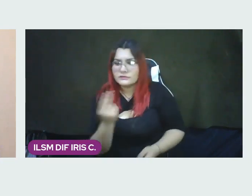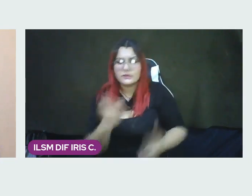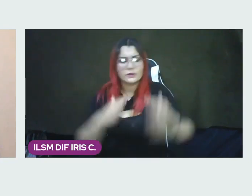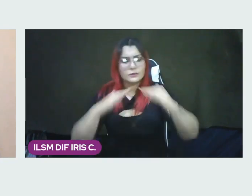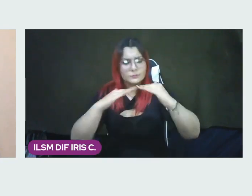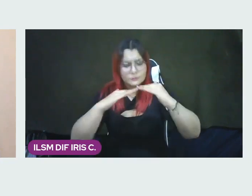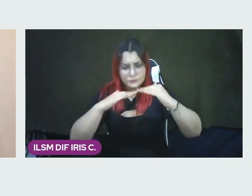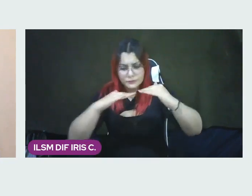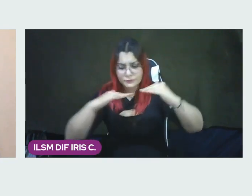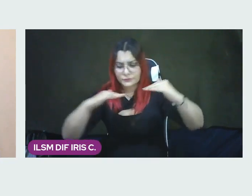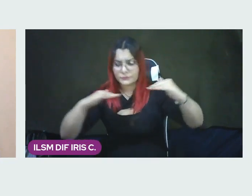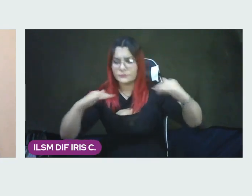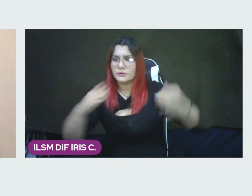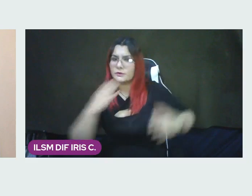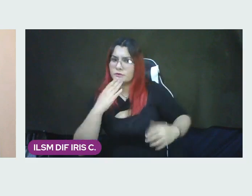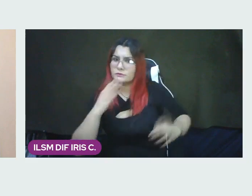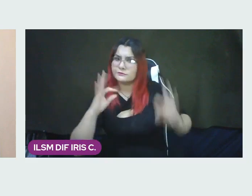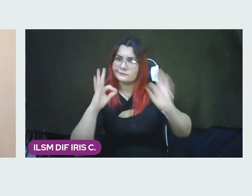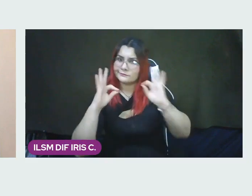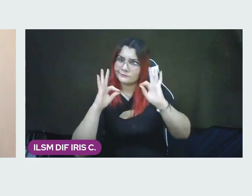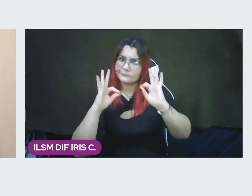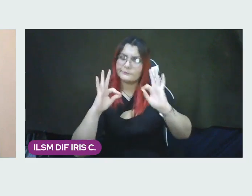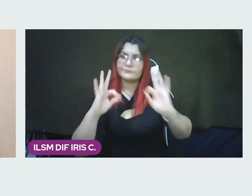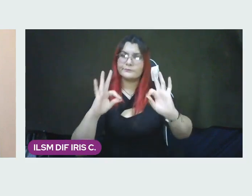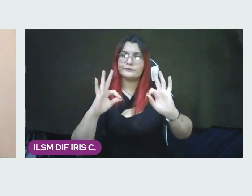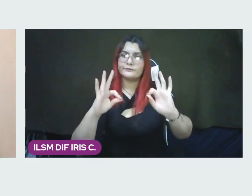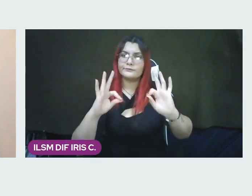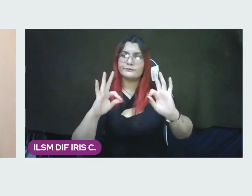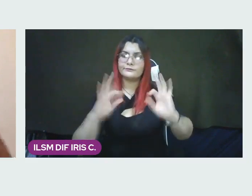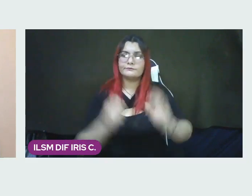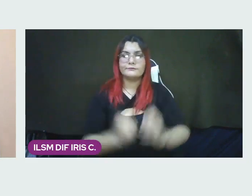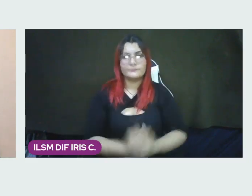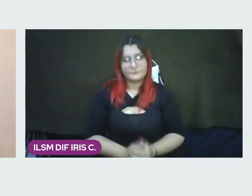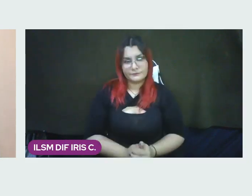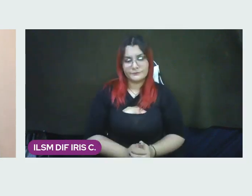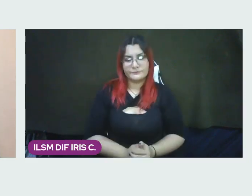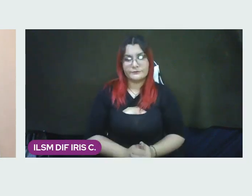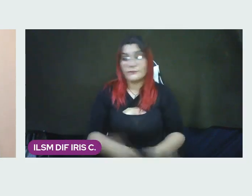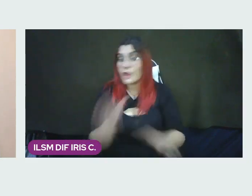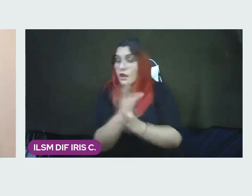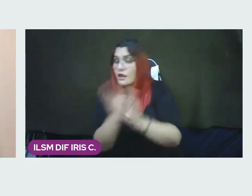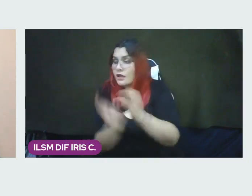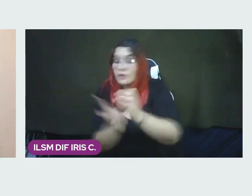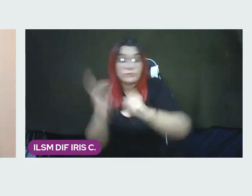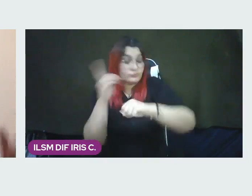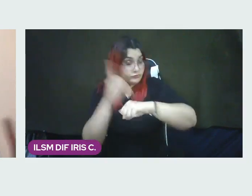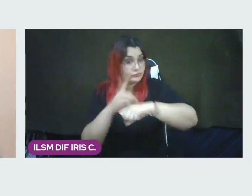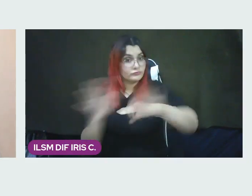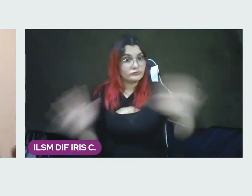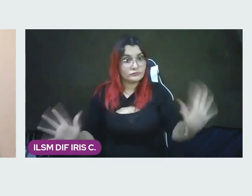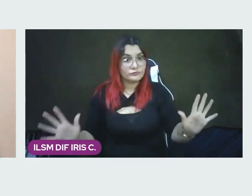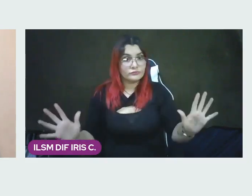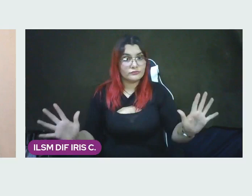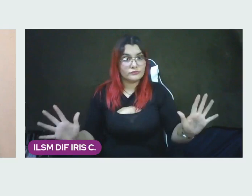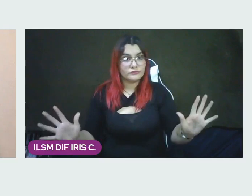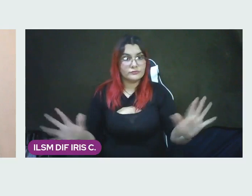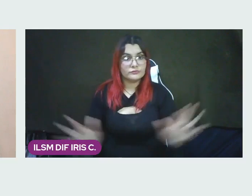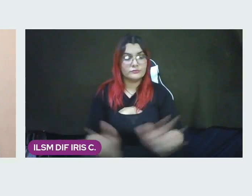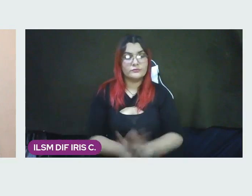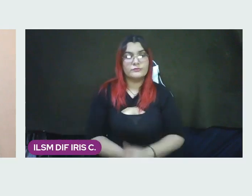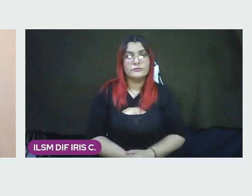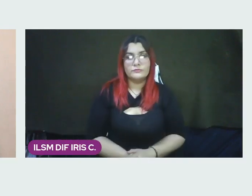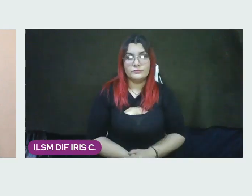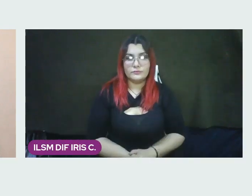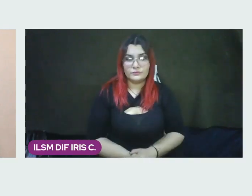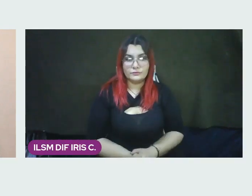estar emocionalmente productivo. Y entonces eso me va a dar lo que en Voz Populi me